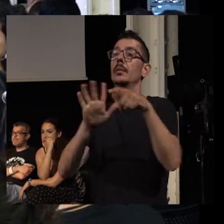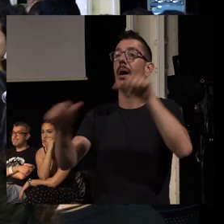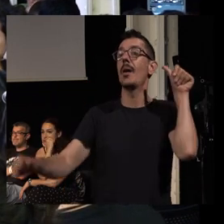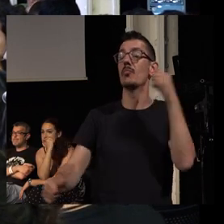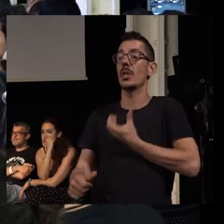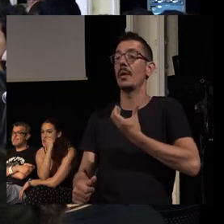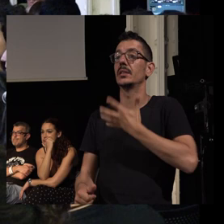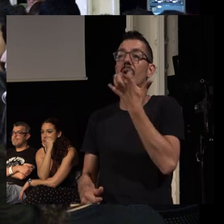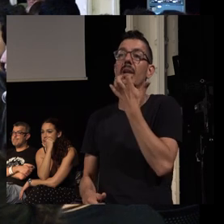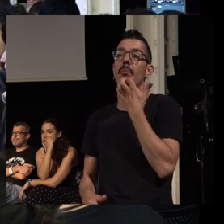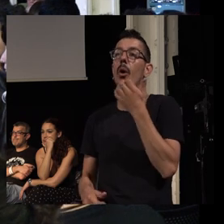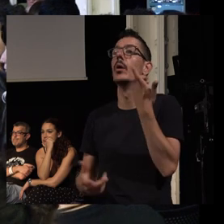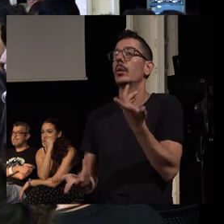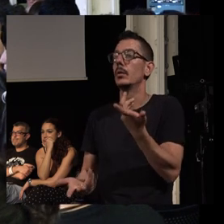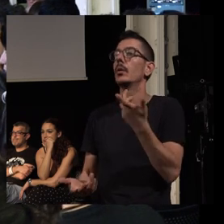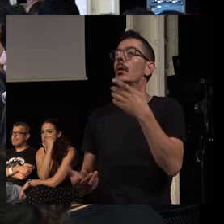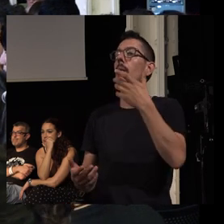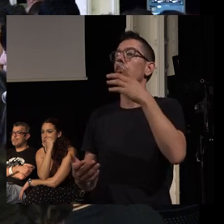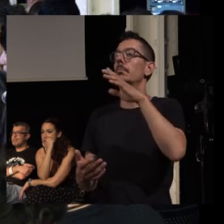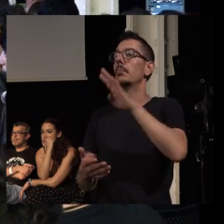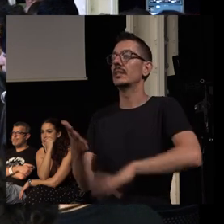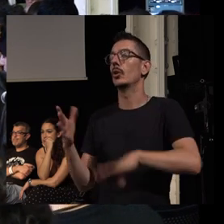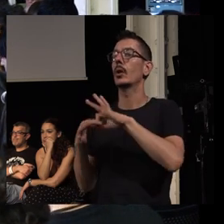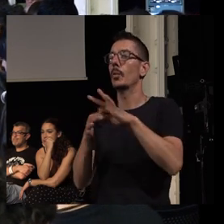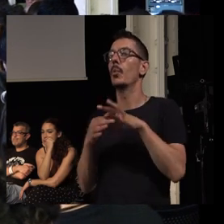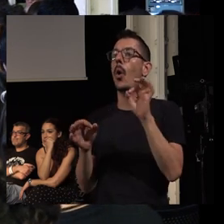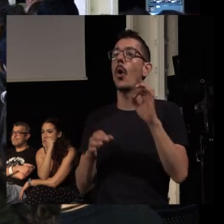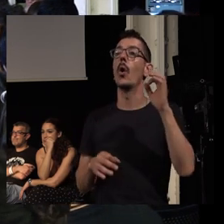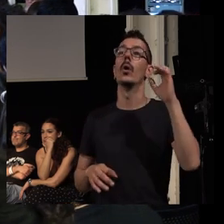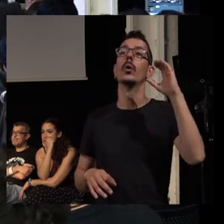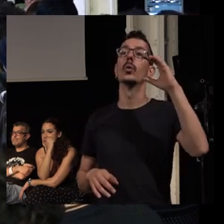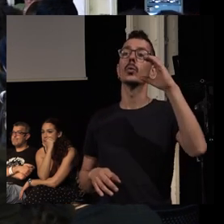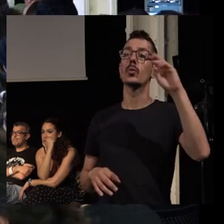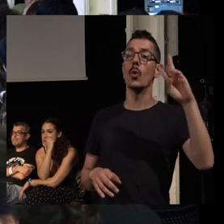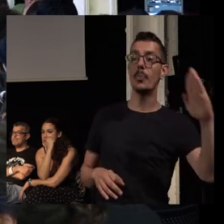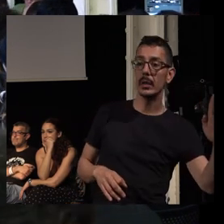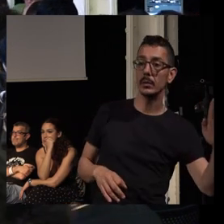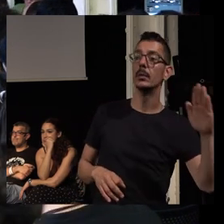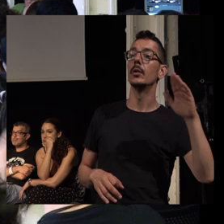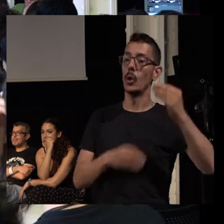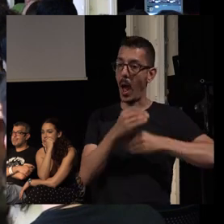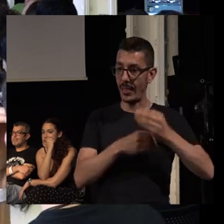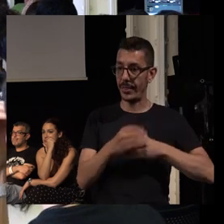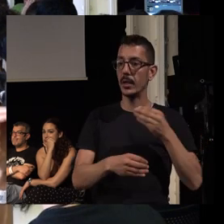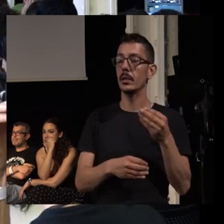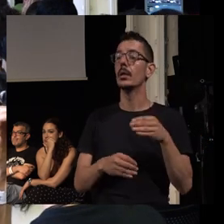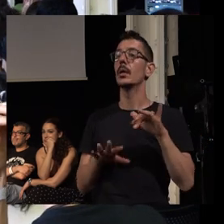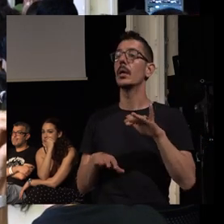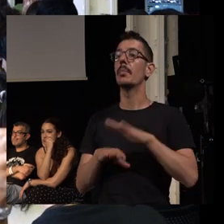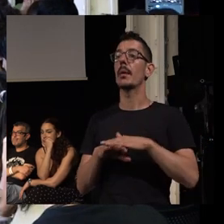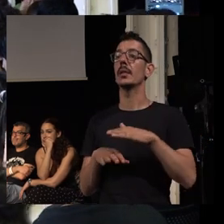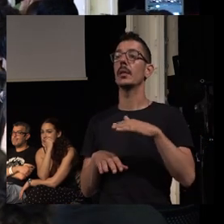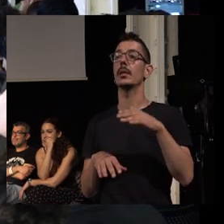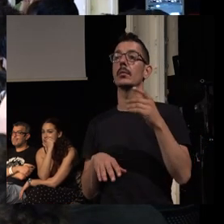como puede ser, ¿no?, por lo que vemos Barcelona en Comú, o como puede ser las CUP, y me parece que por mucho que en algunos casos para mí puedan